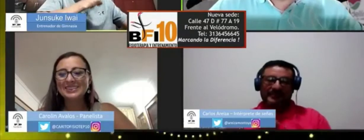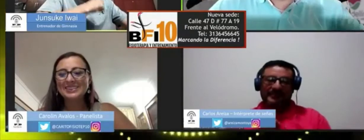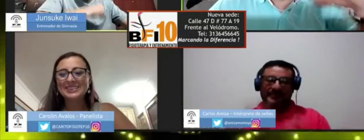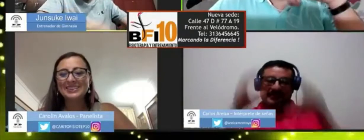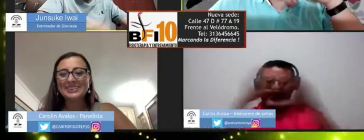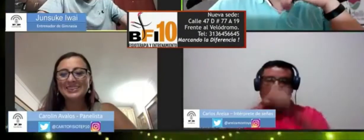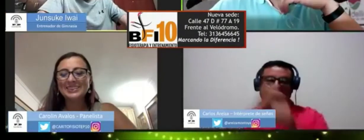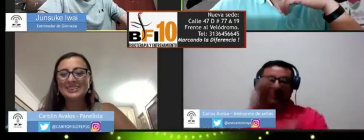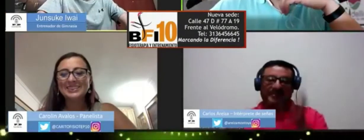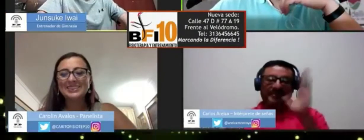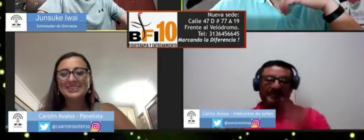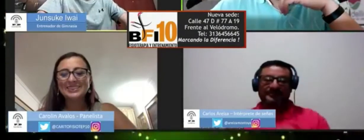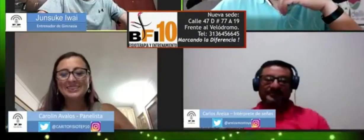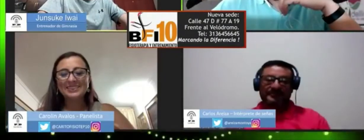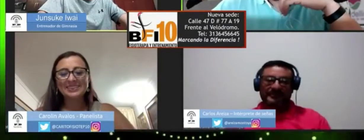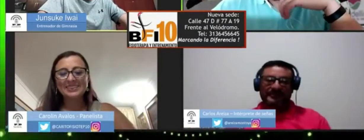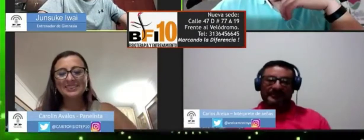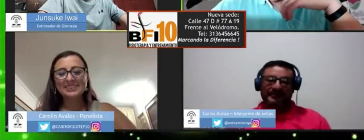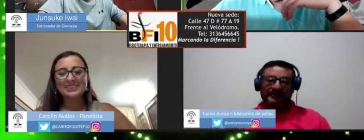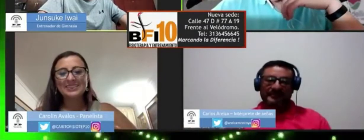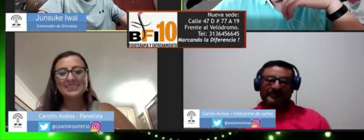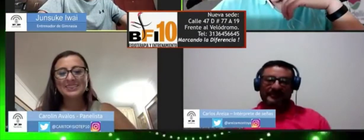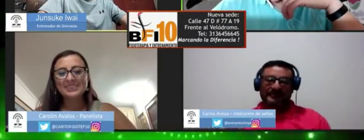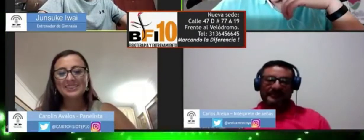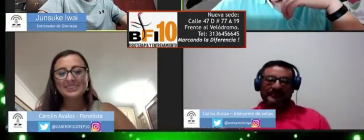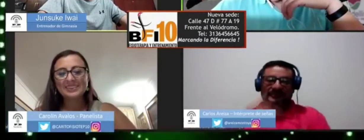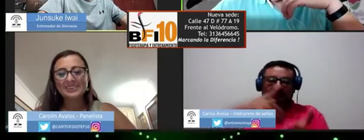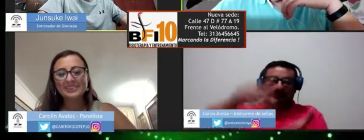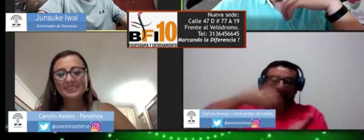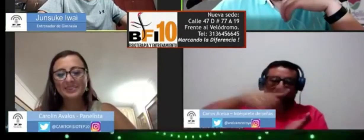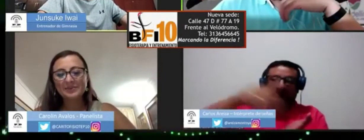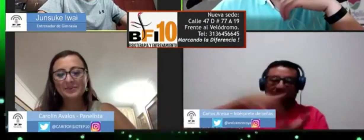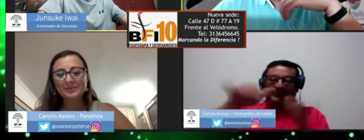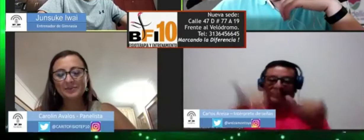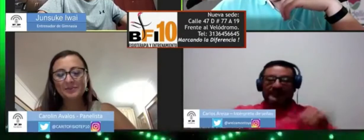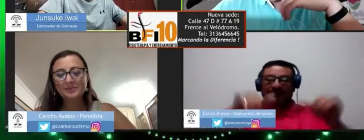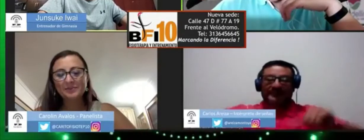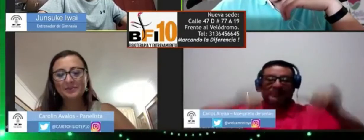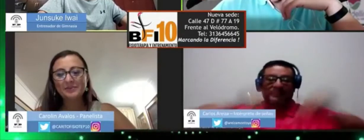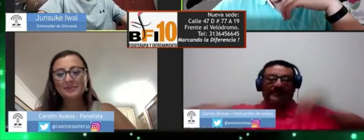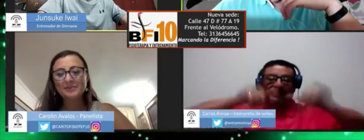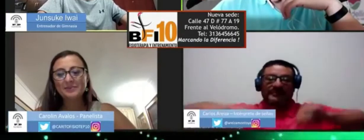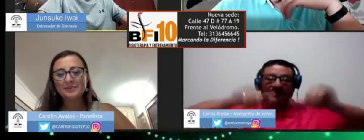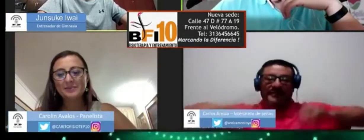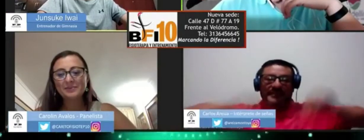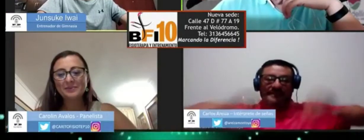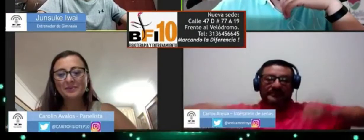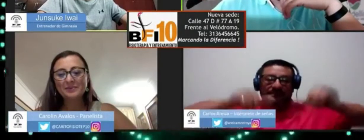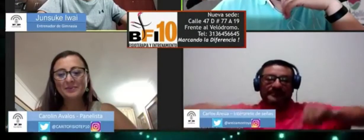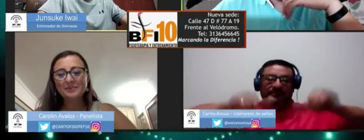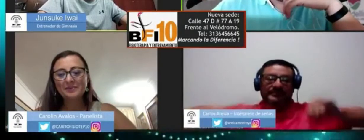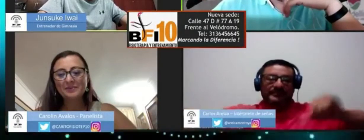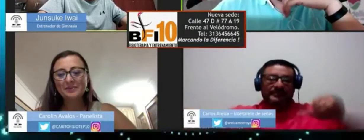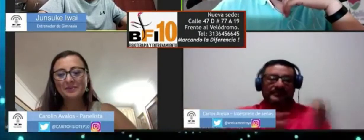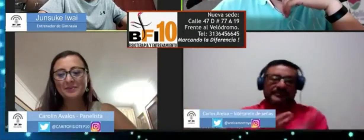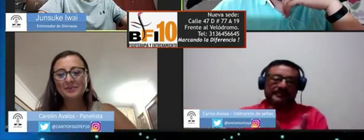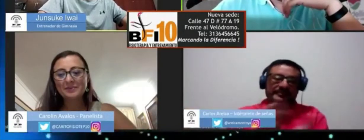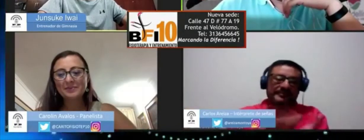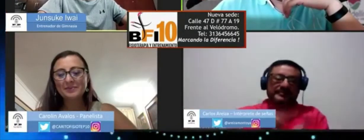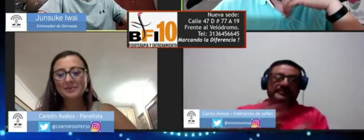entrenamiento, pero él no se iba. No se iba y echamos varias veces, pero se